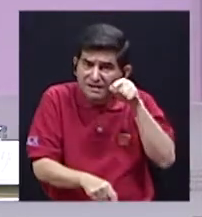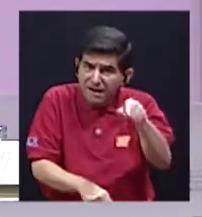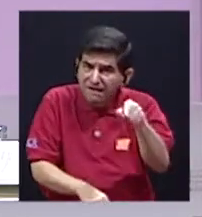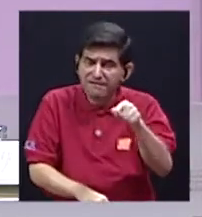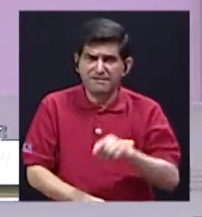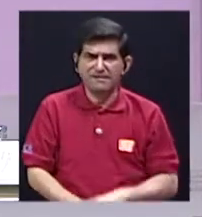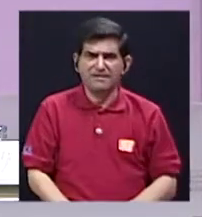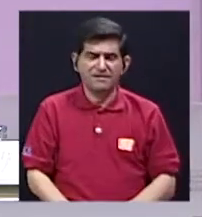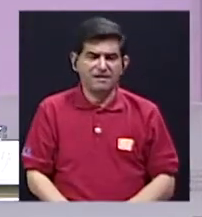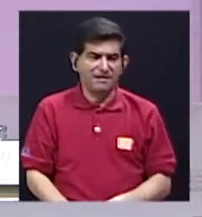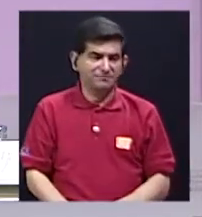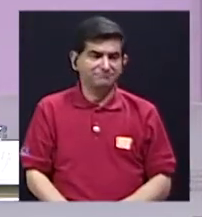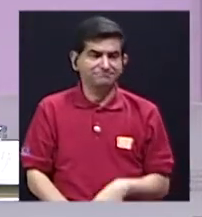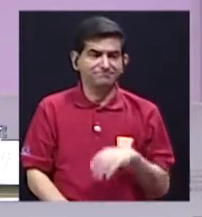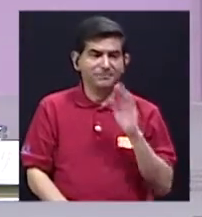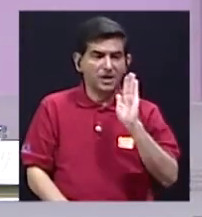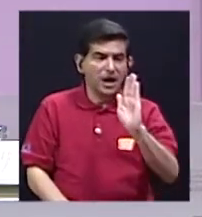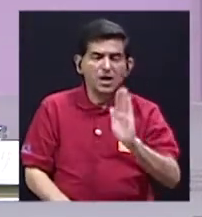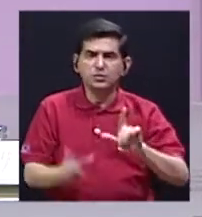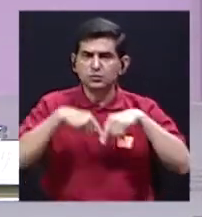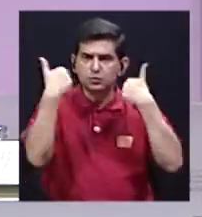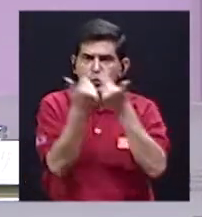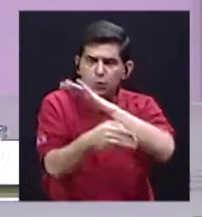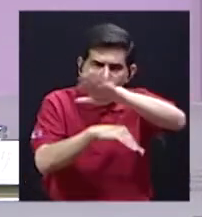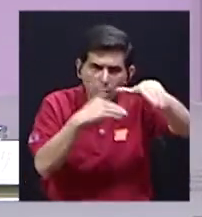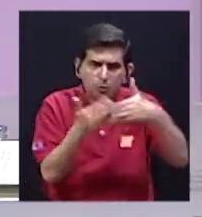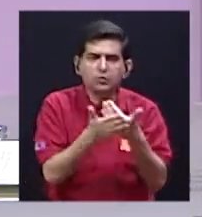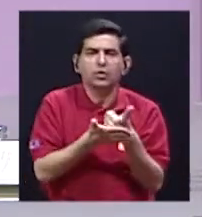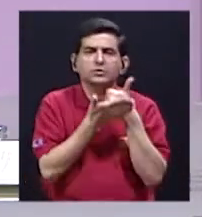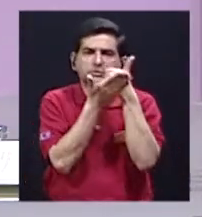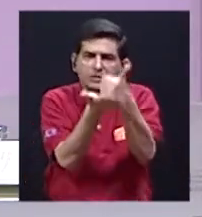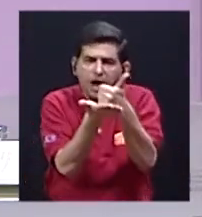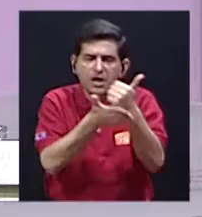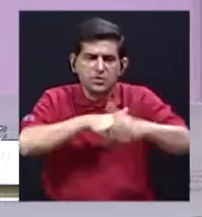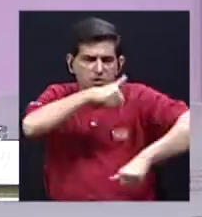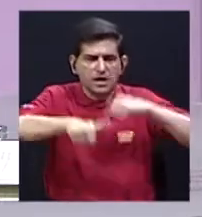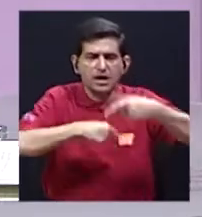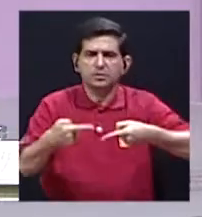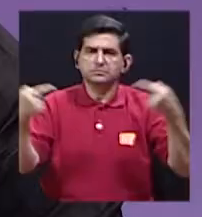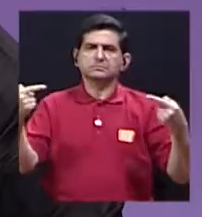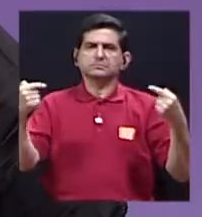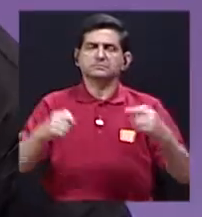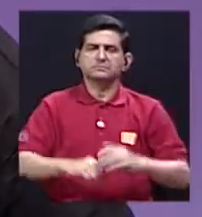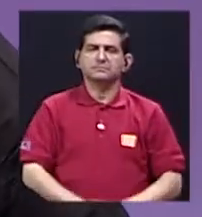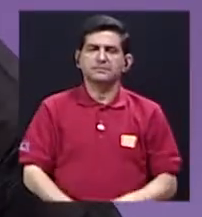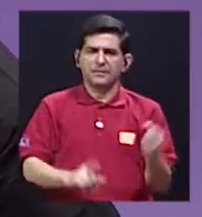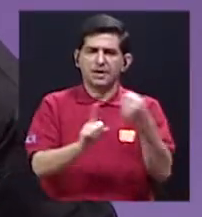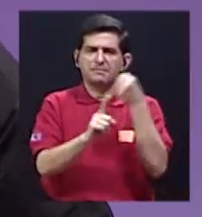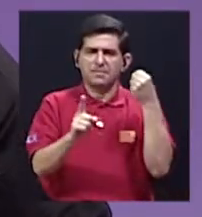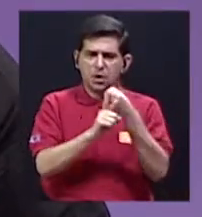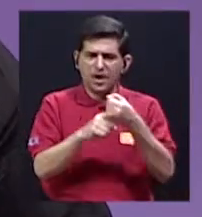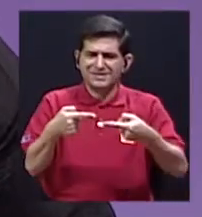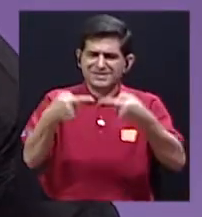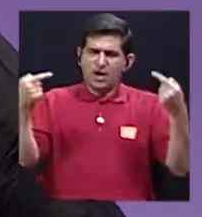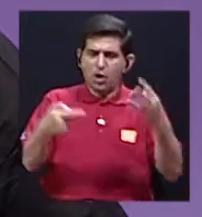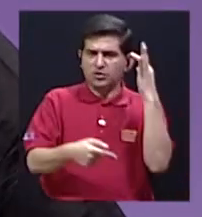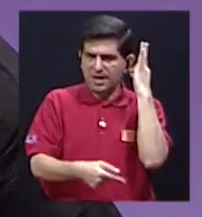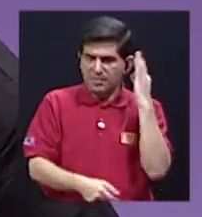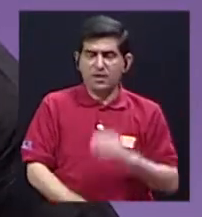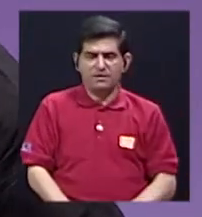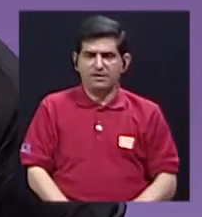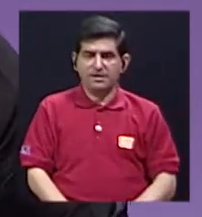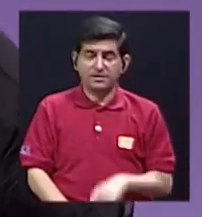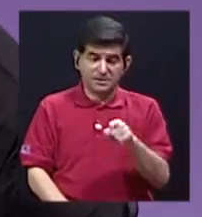como tal en su conjunto que tiene que contribuir a combatir la violencia con las contra las mujeres